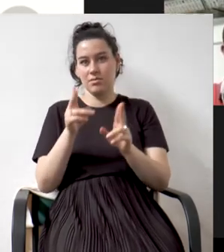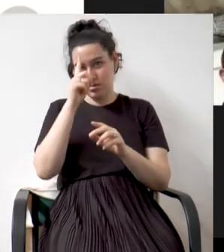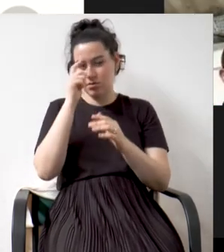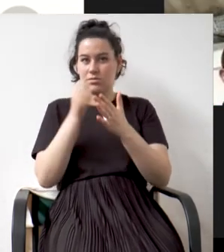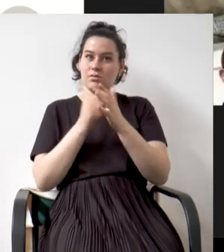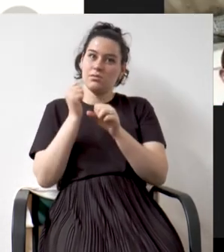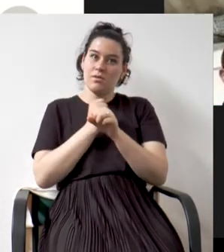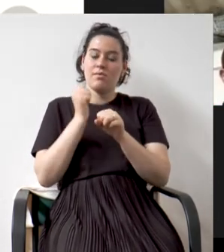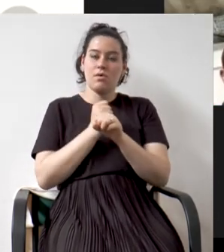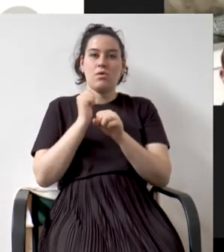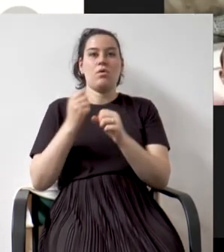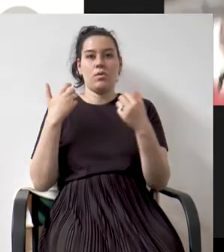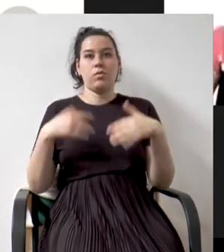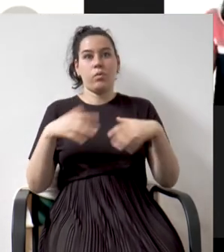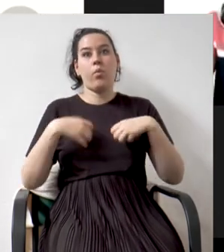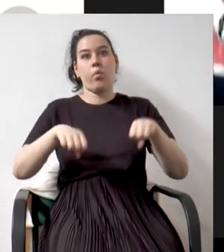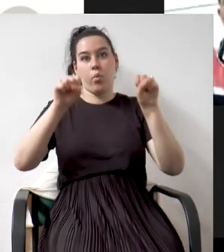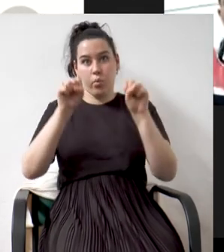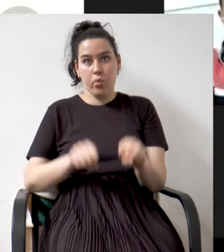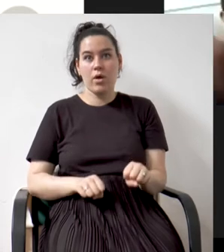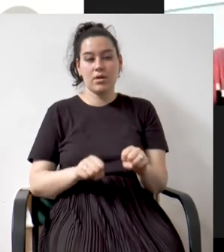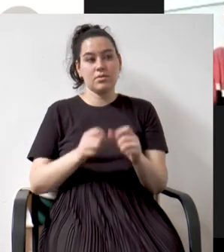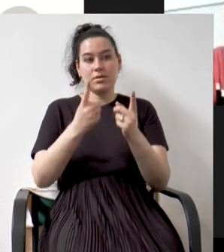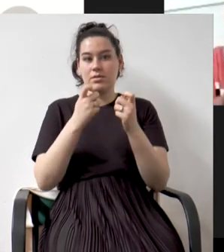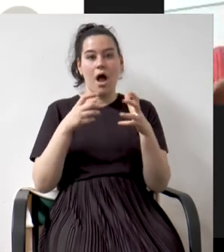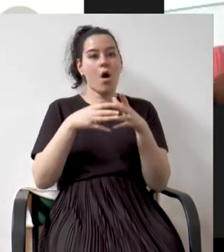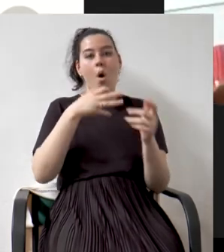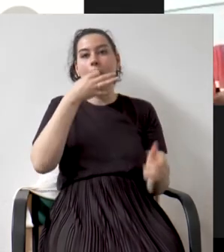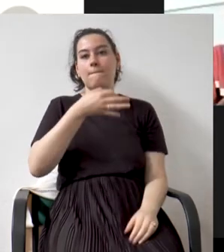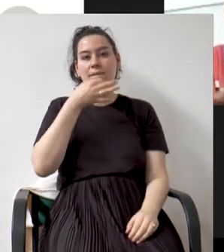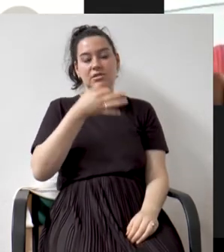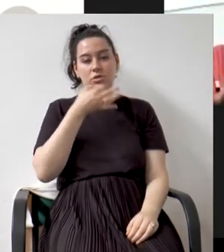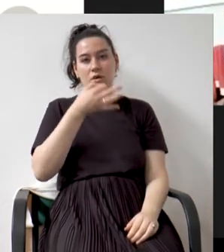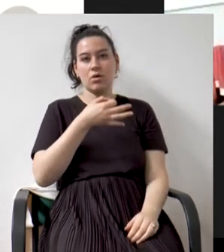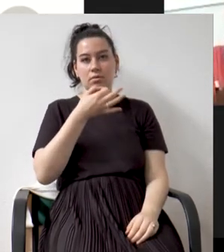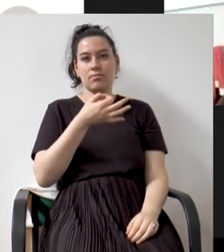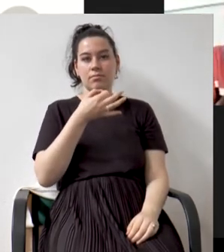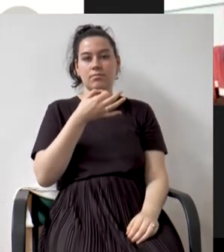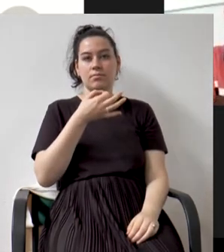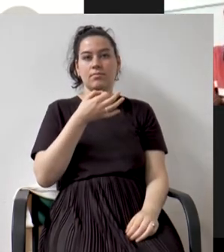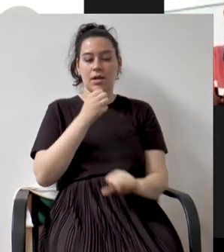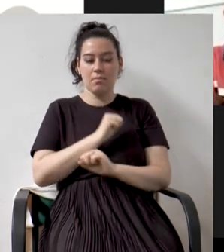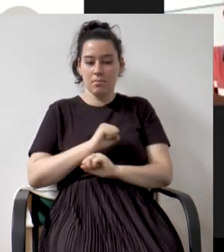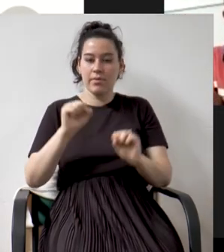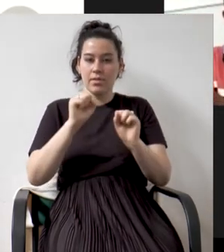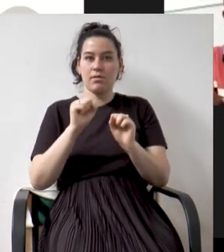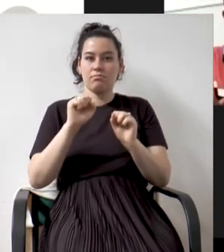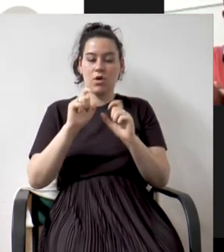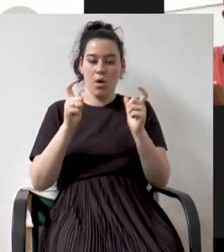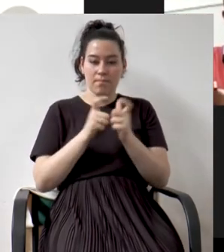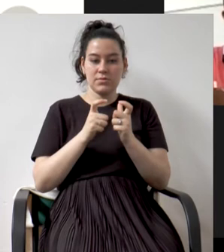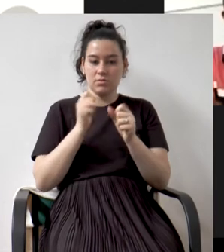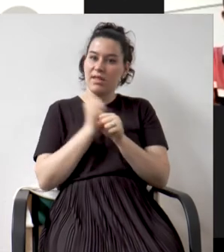muy fuerte que generó las condiciones para que se pueda hacer este proceso de estos